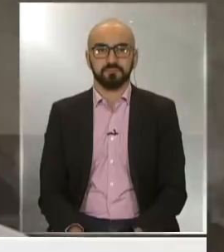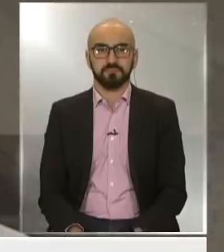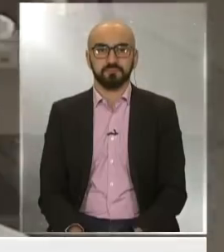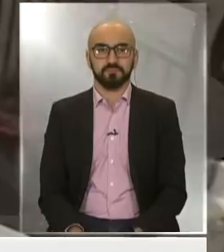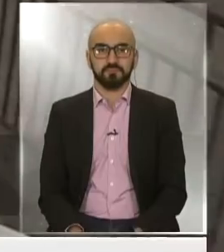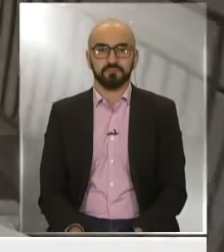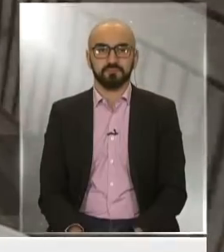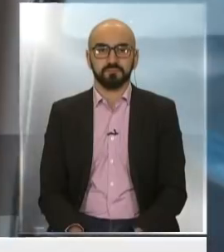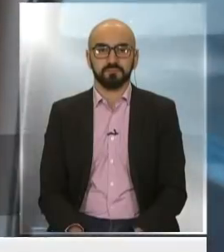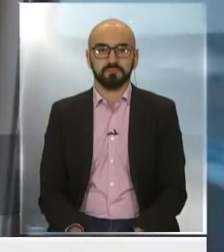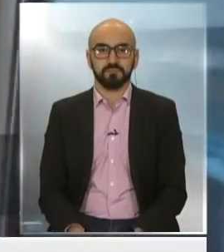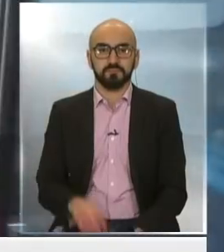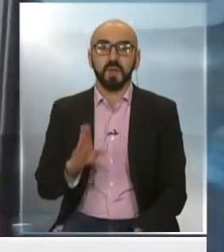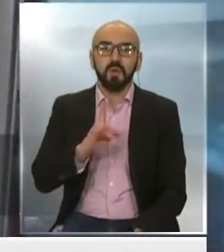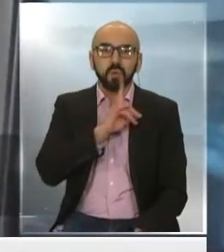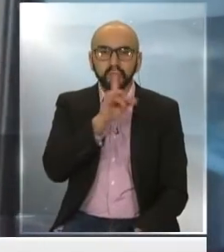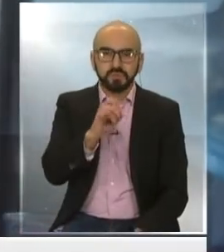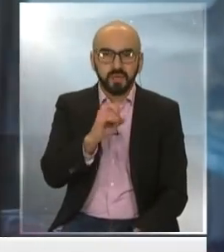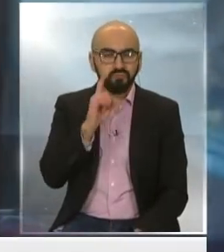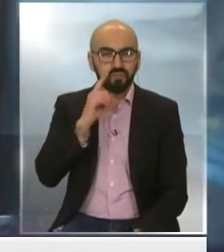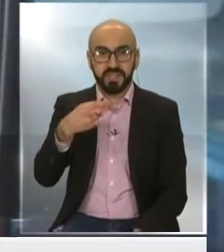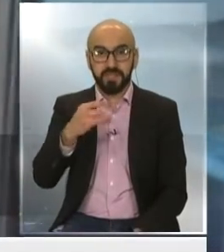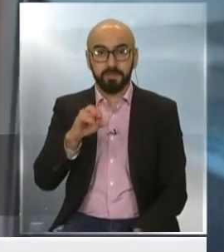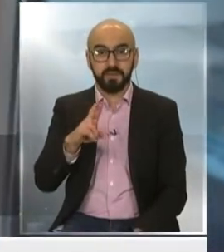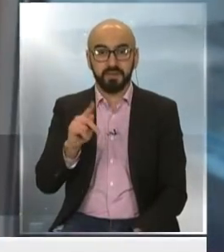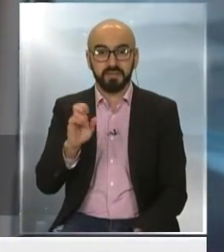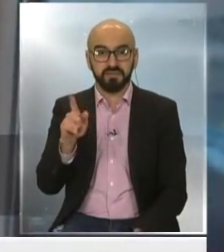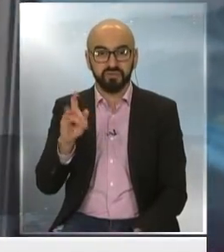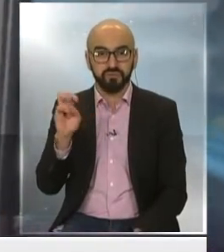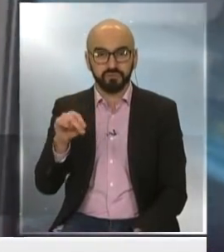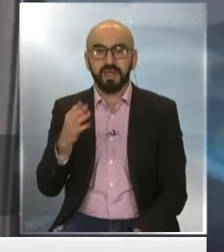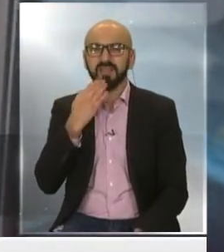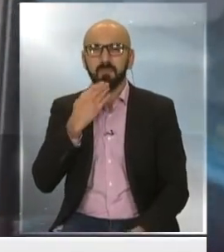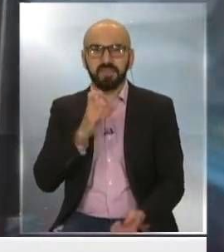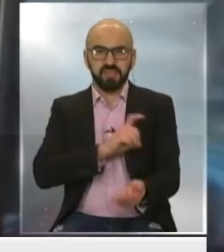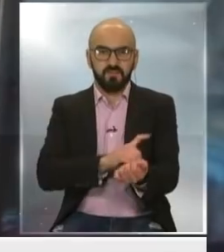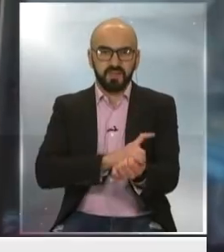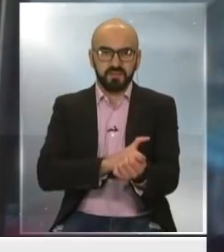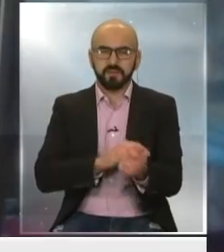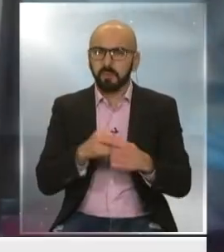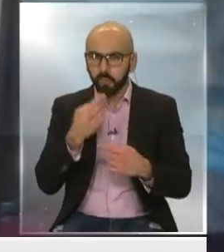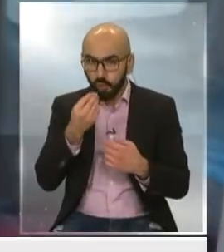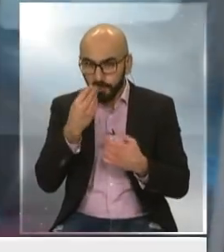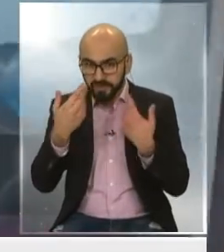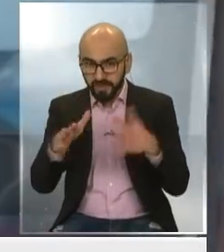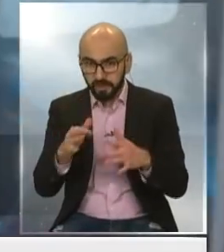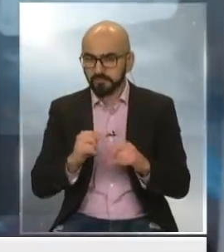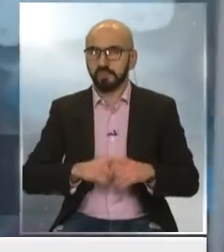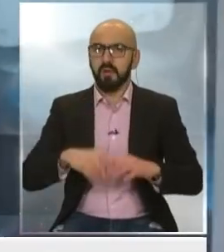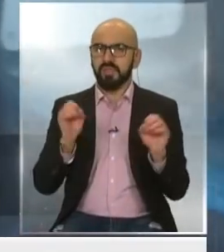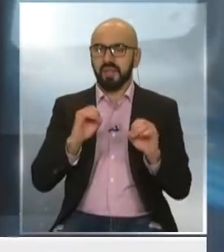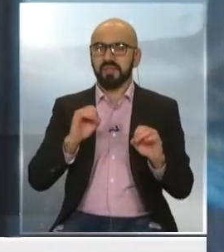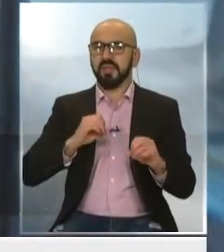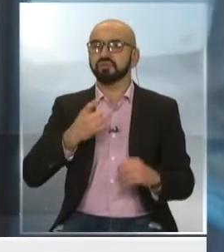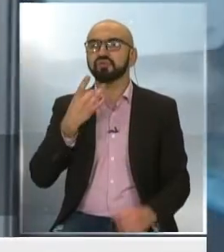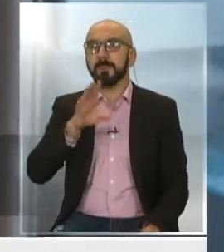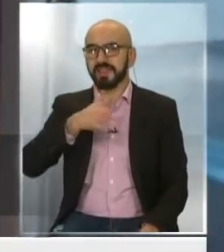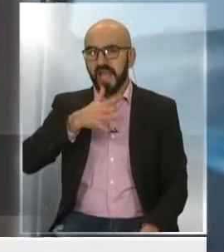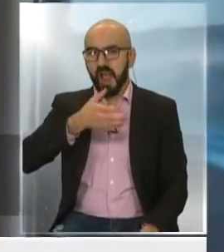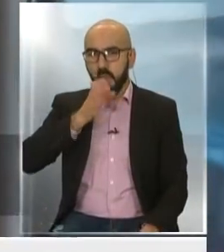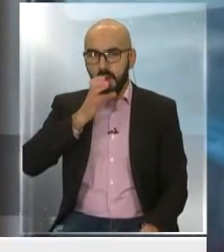Una disculpa, hipertenso, diabético también. ¿Comió? ¿Hace cuánto?